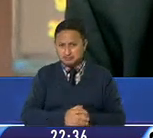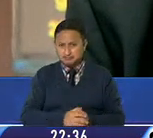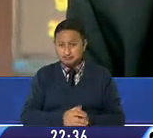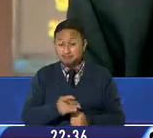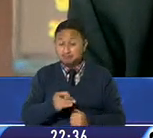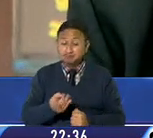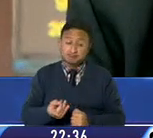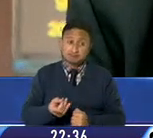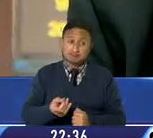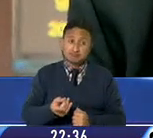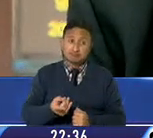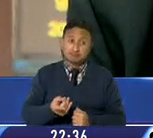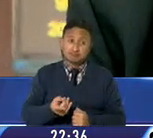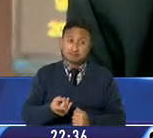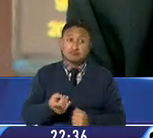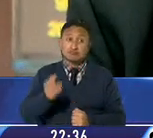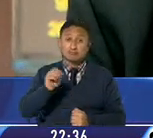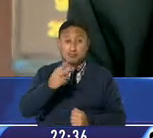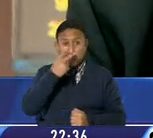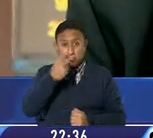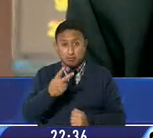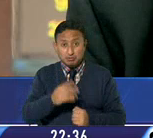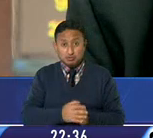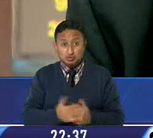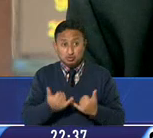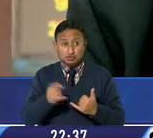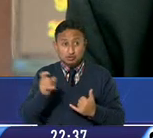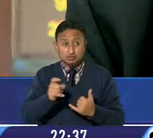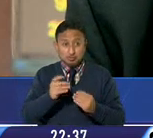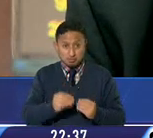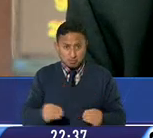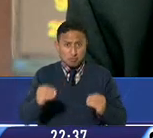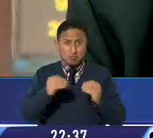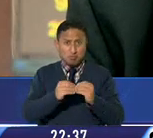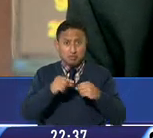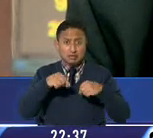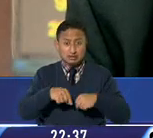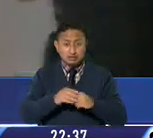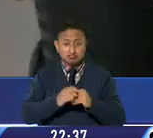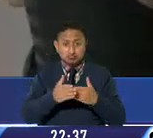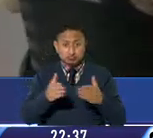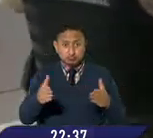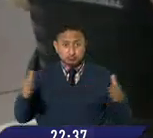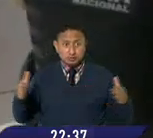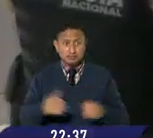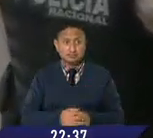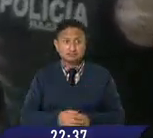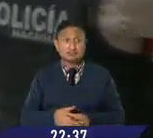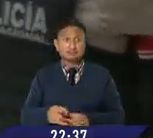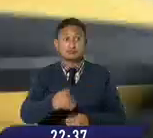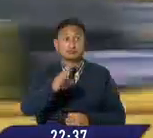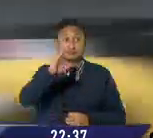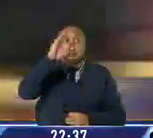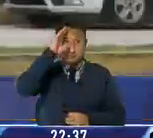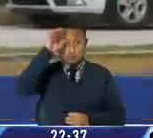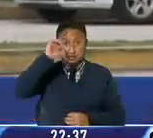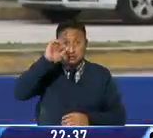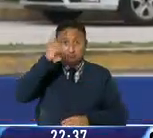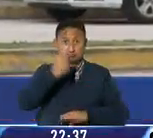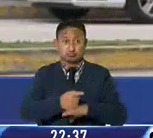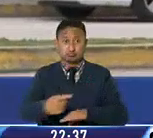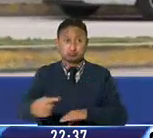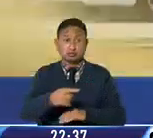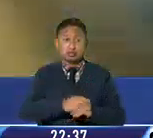como está, pero si vemos que necesitamos más espacio, procederemos a cerrar vías. A su vez, la Policía Nacional dispondrá de alrededor